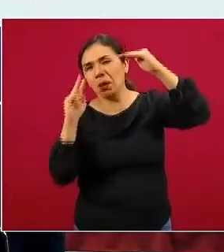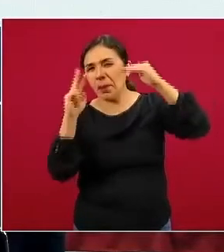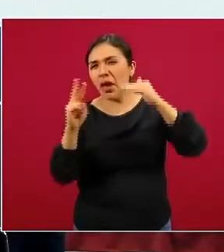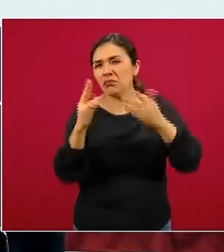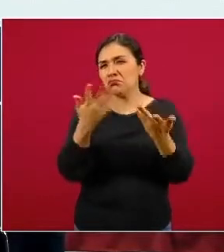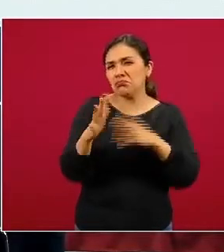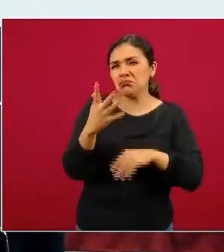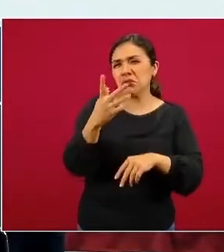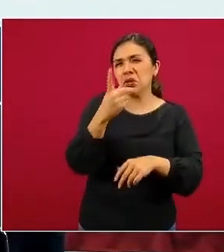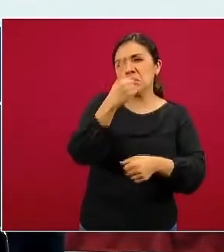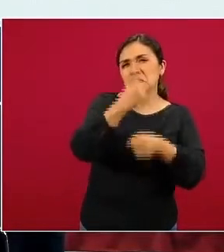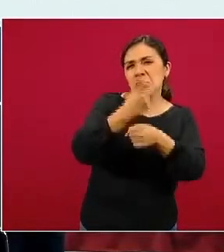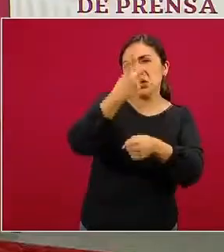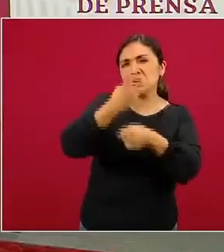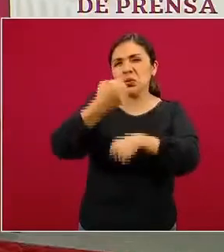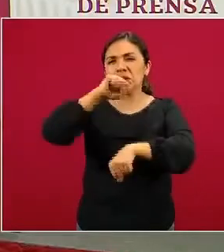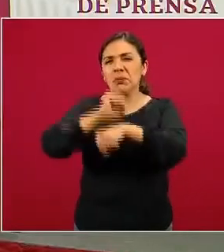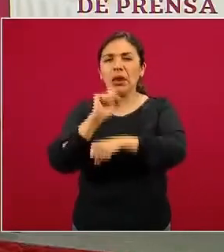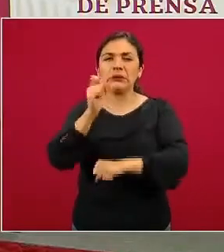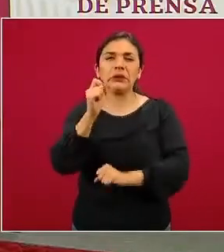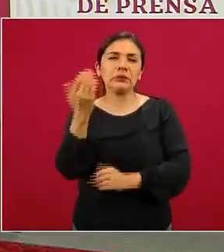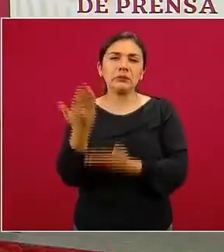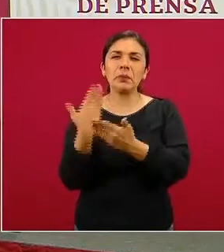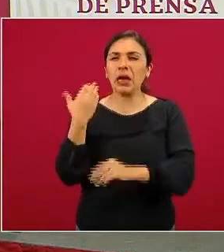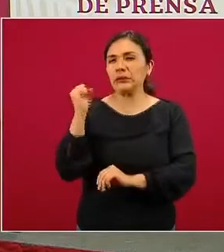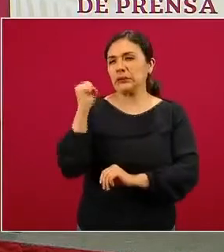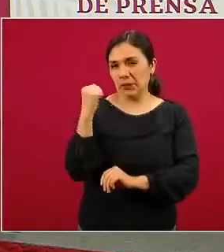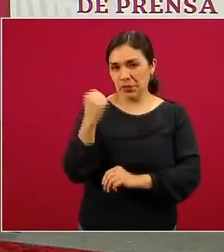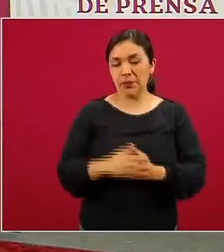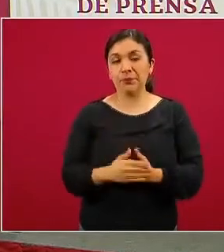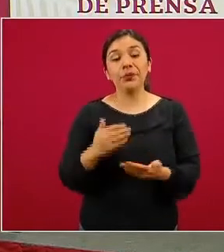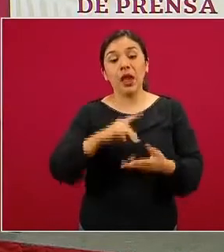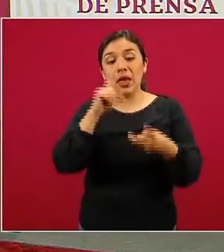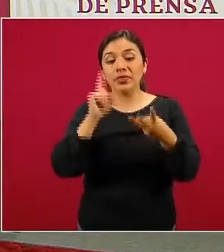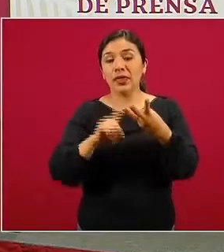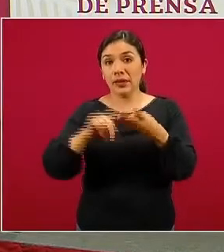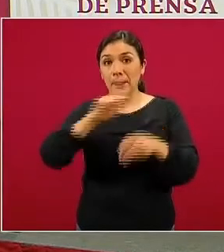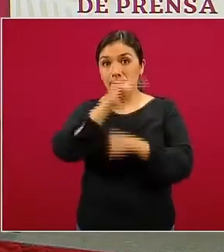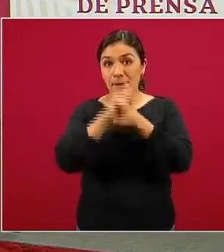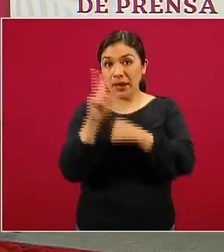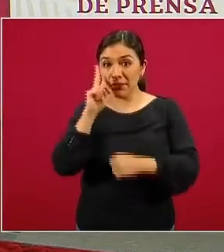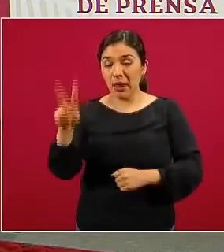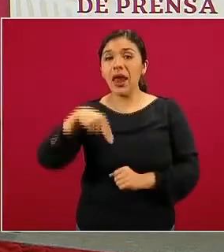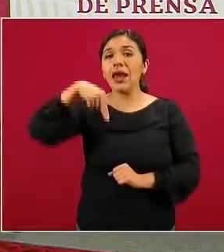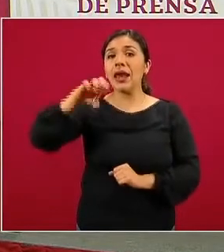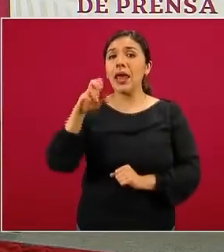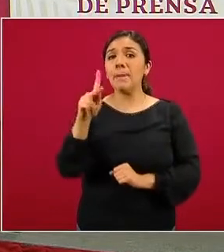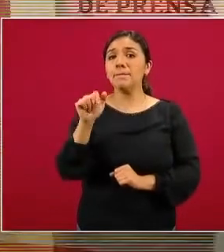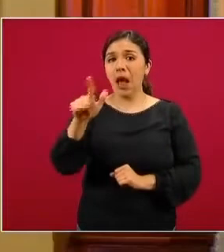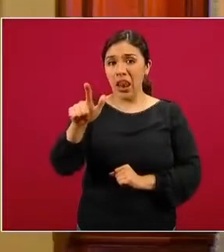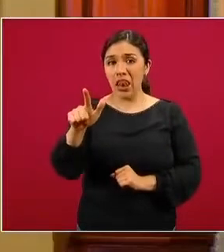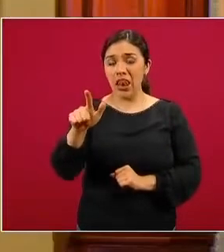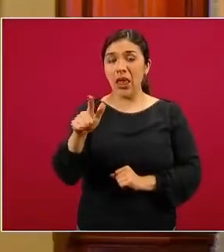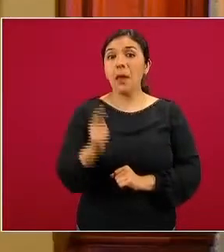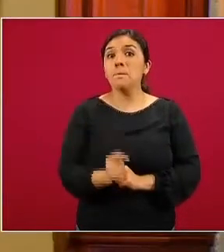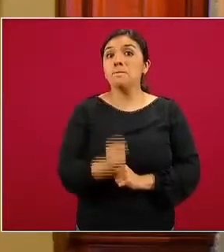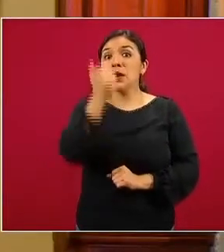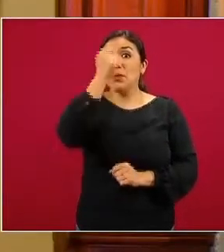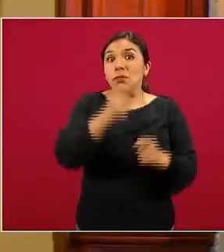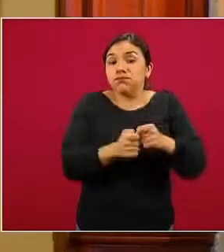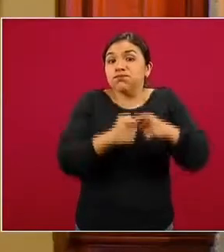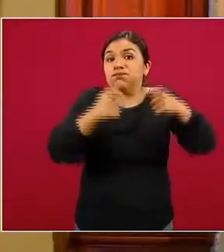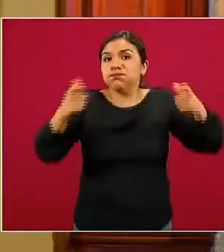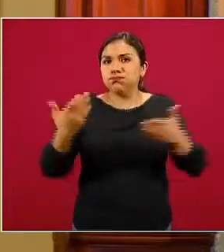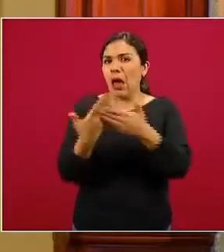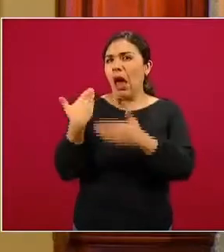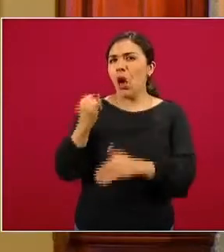semana de septiembre. Si vemos el siguiente país, aquí está Nepal, tuvo un primer incremento ahí en el mes de